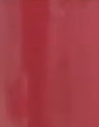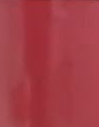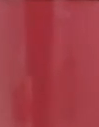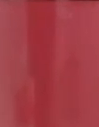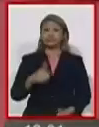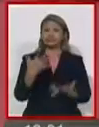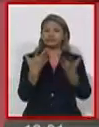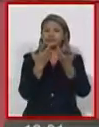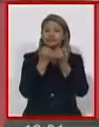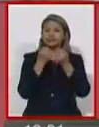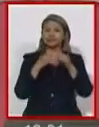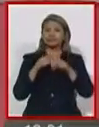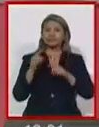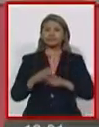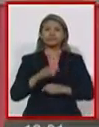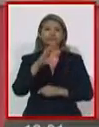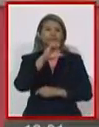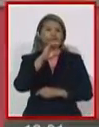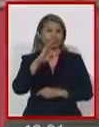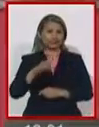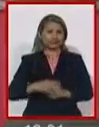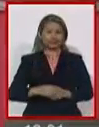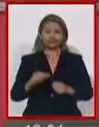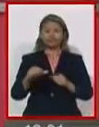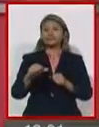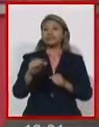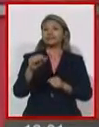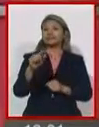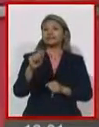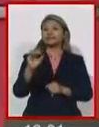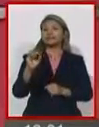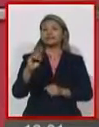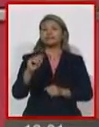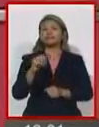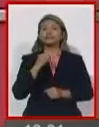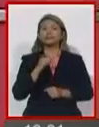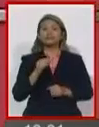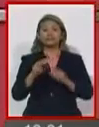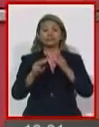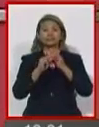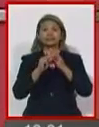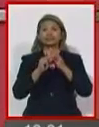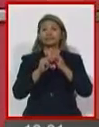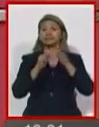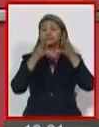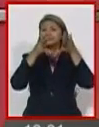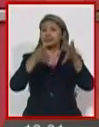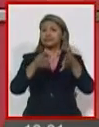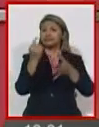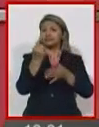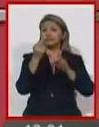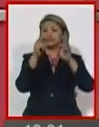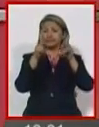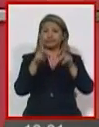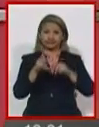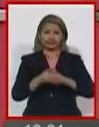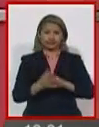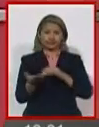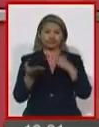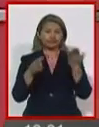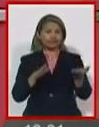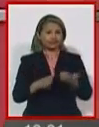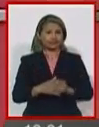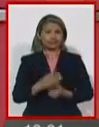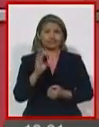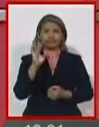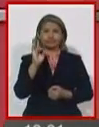Y otro accidente se registró en Cochabamba, en la comunidad de Toro Toro. Un minibús se embarrancó dejando como saldo una persona que